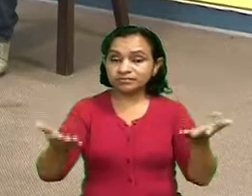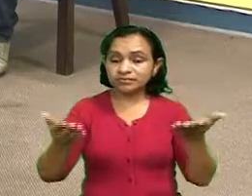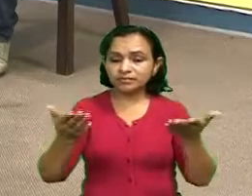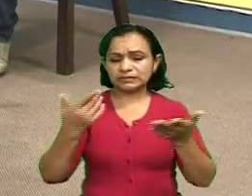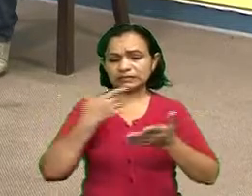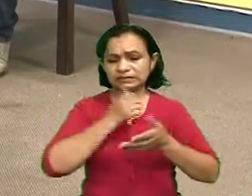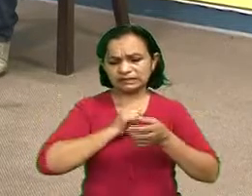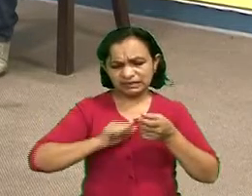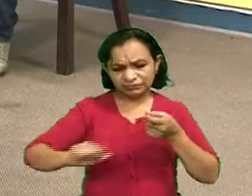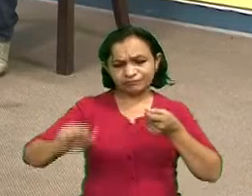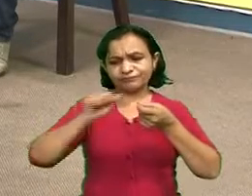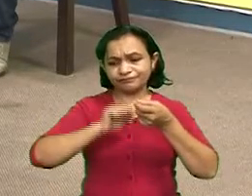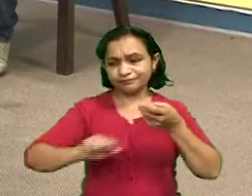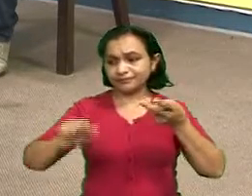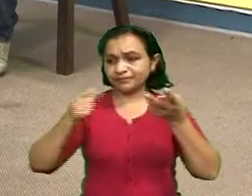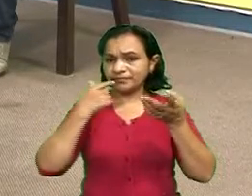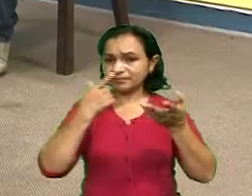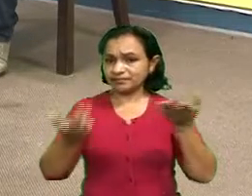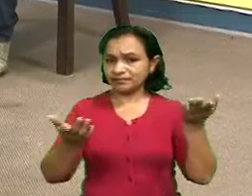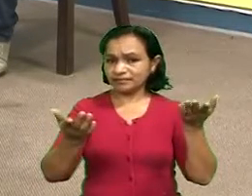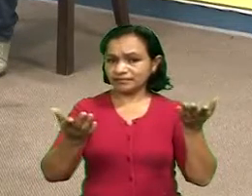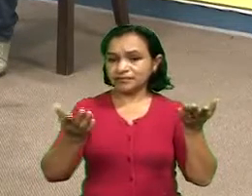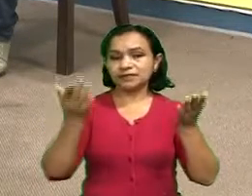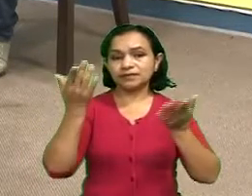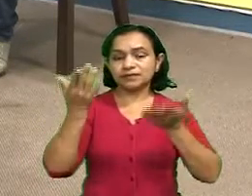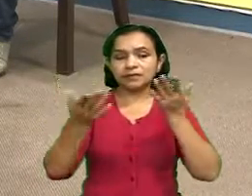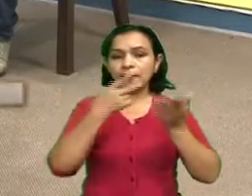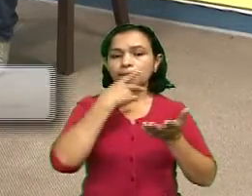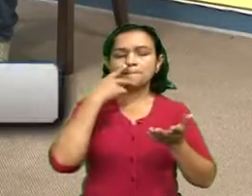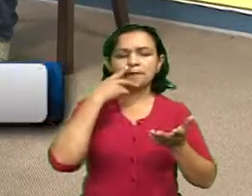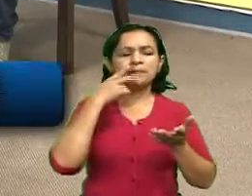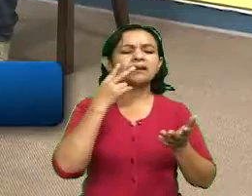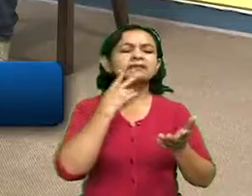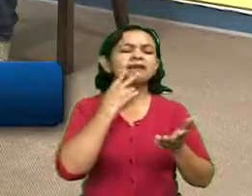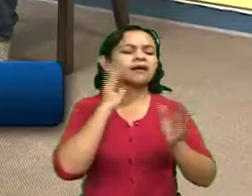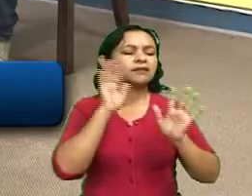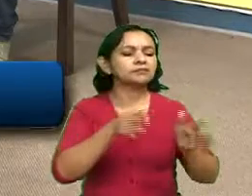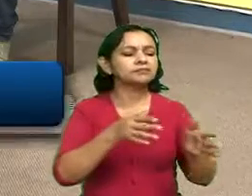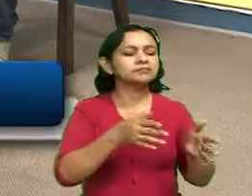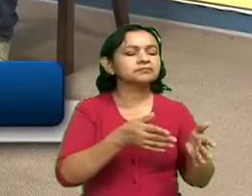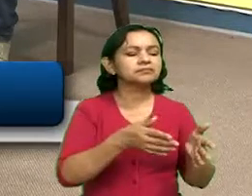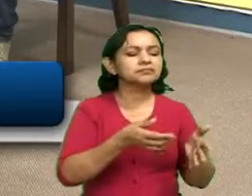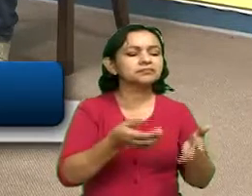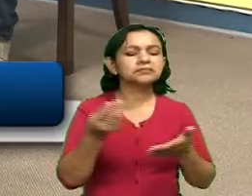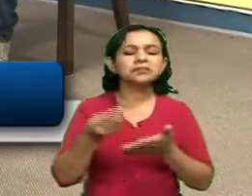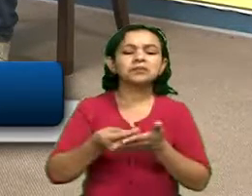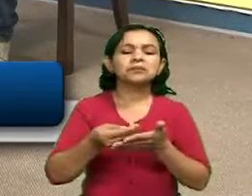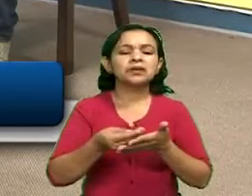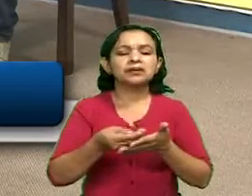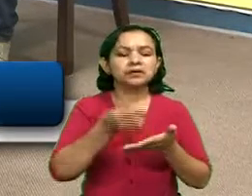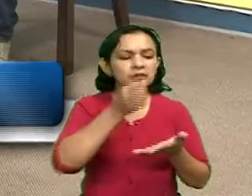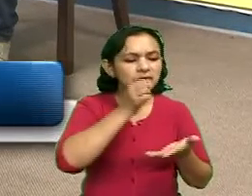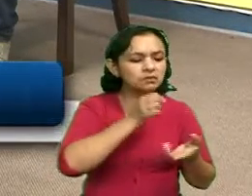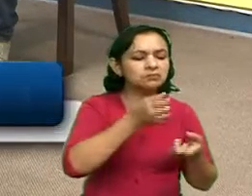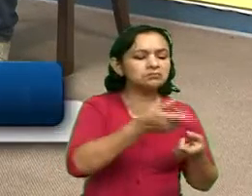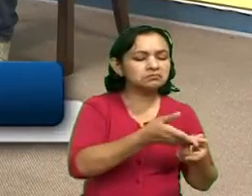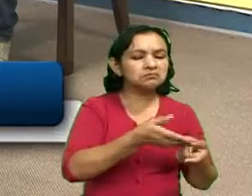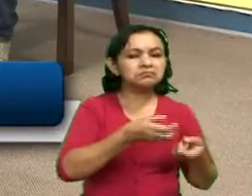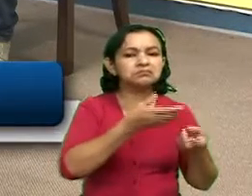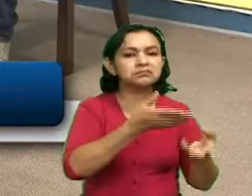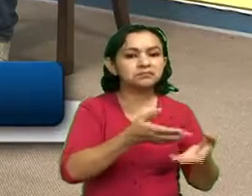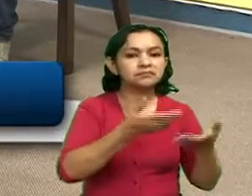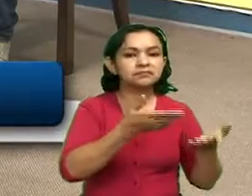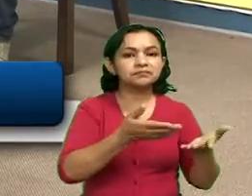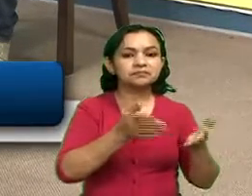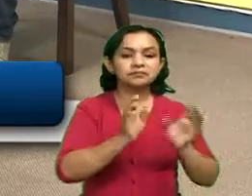un cuadro diarreico, se le da el papá muchas veces no lo lleva a la consulta, solamente le compra suero, le da el suero al niño y a